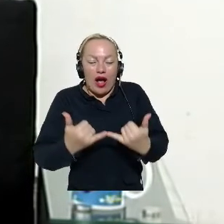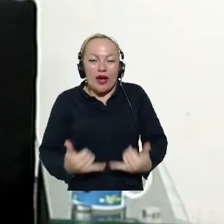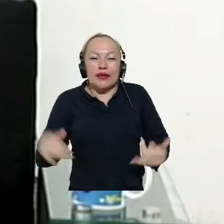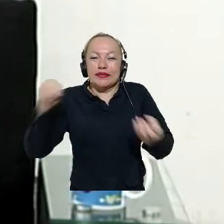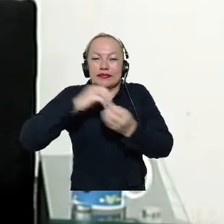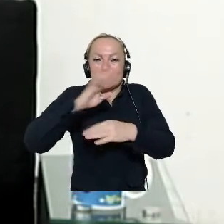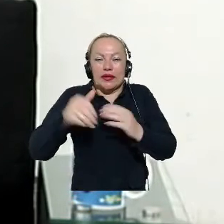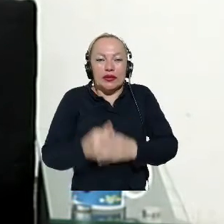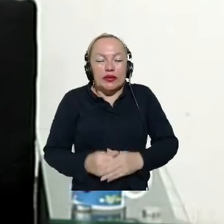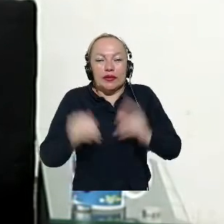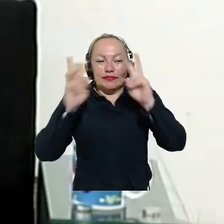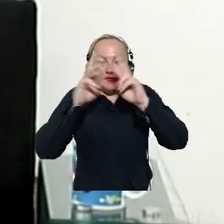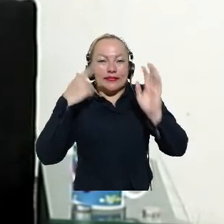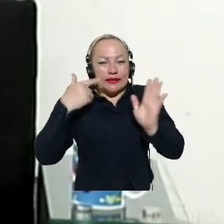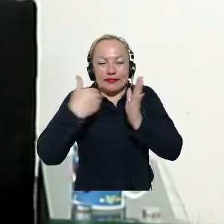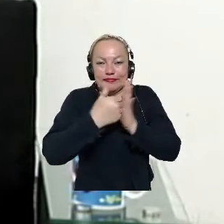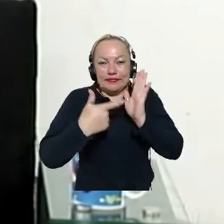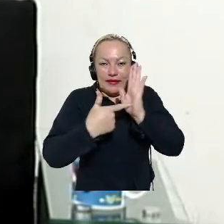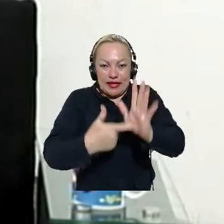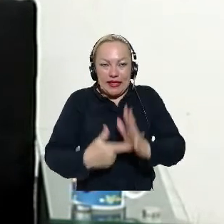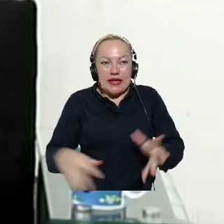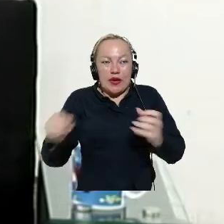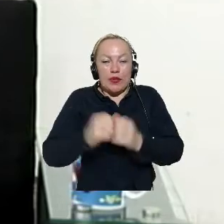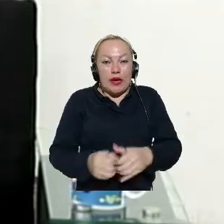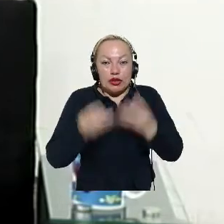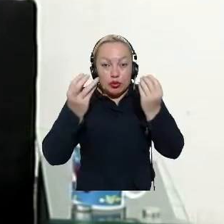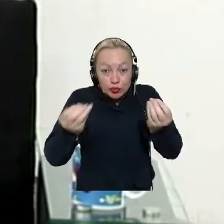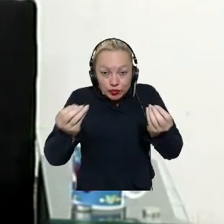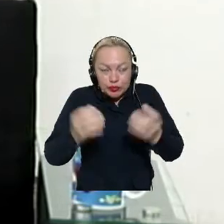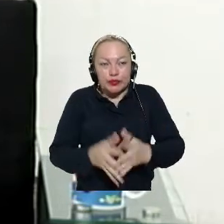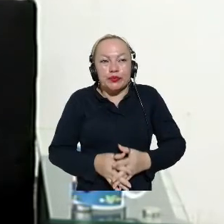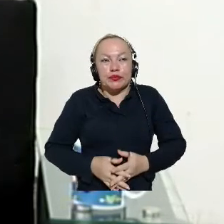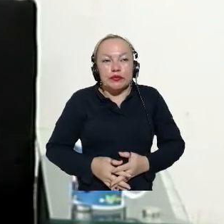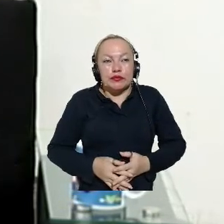manufactura en producción de vehículos, tanto